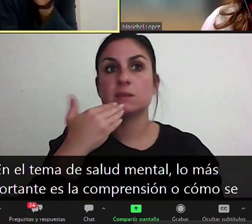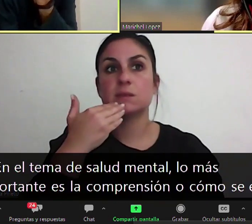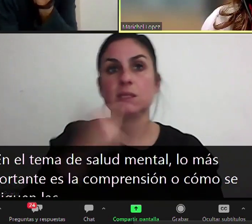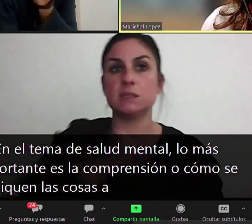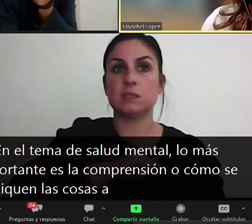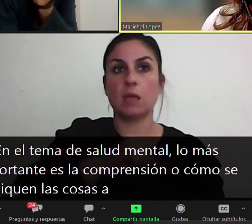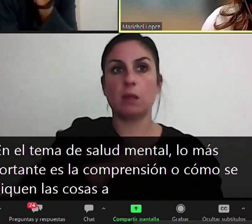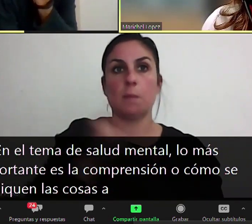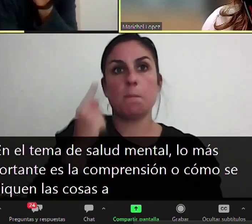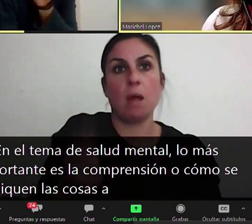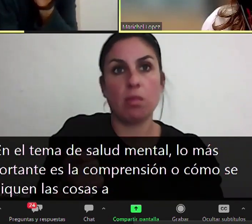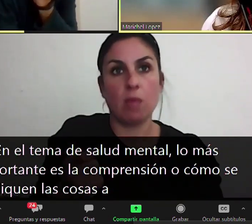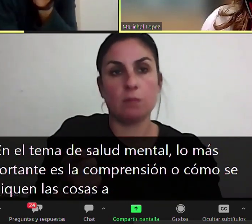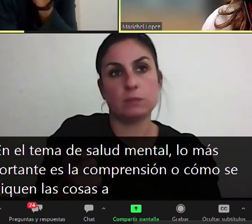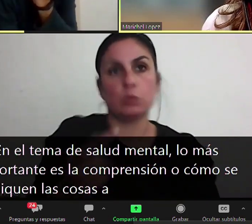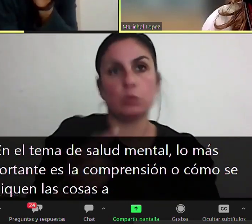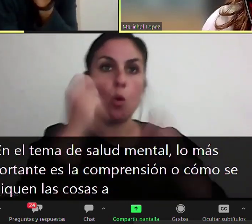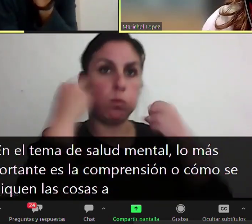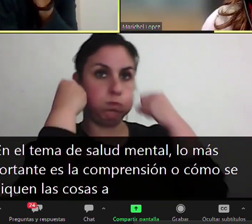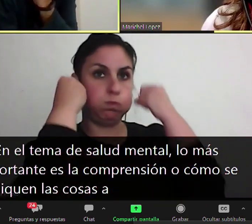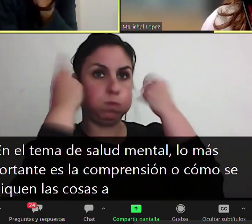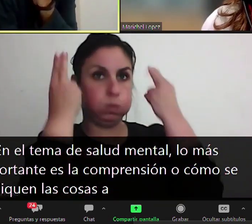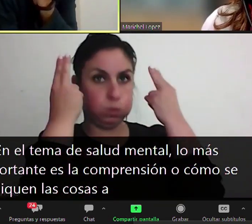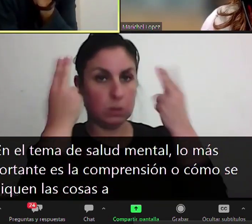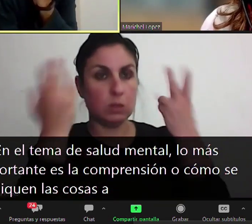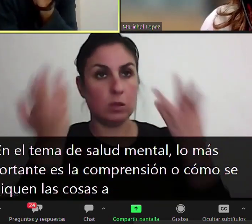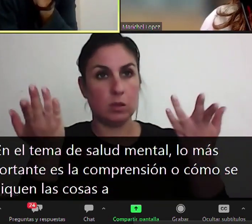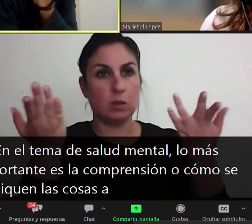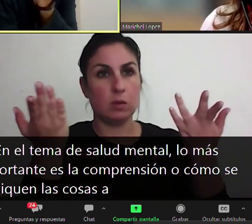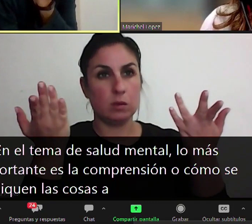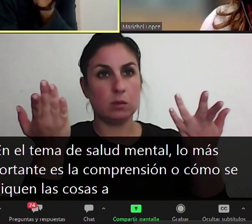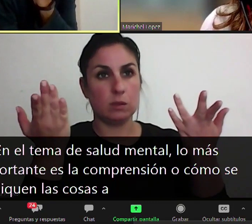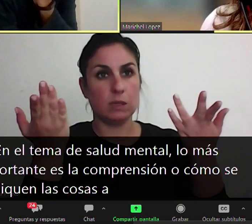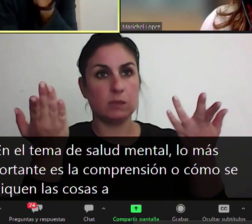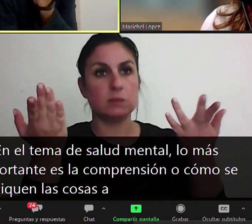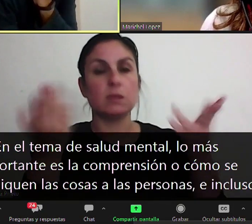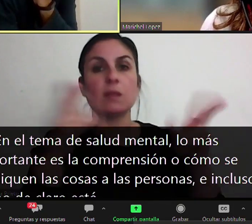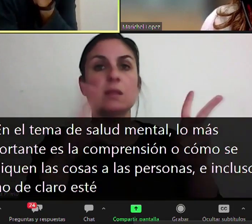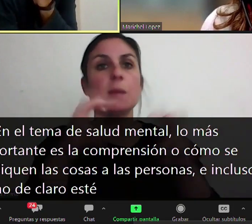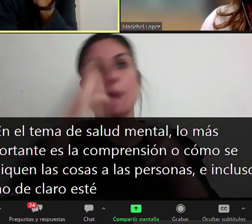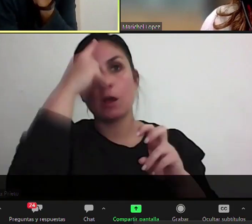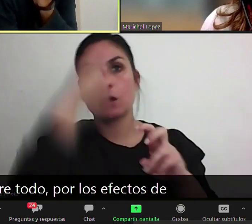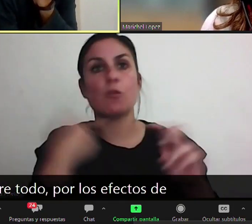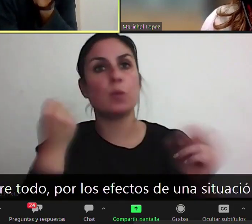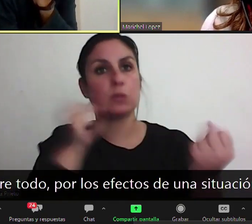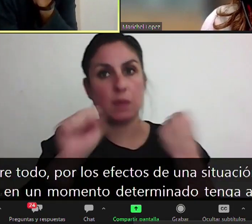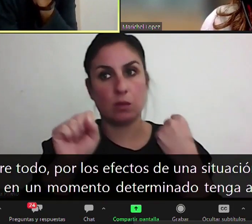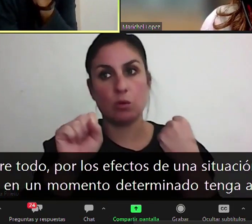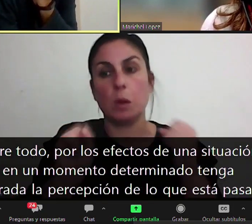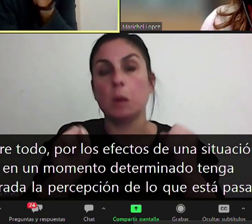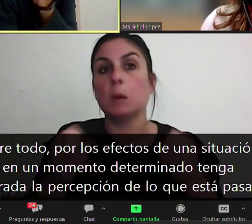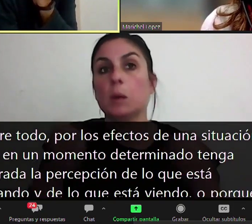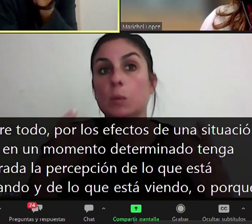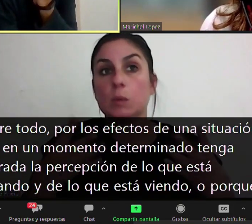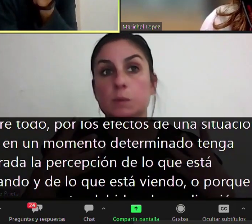más farruquillo. Sí, son más comportamentales. Pero bueno, en principio,